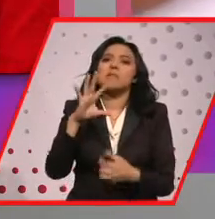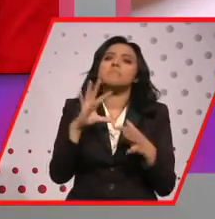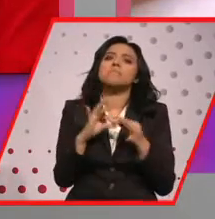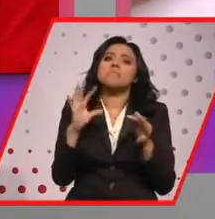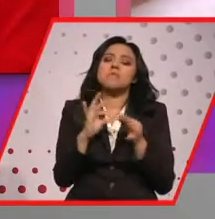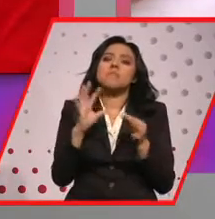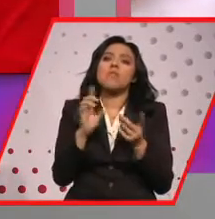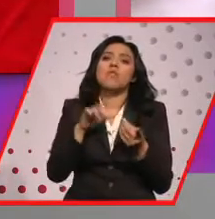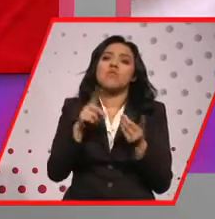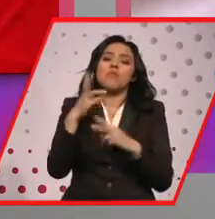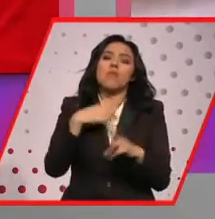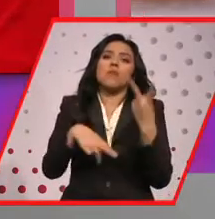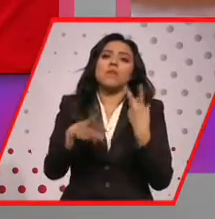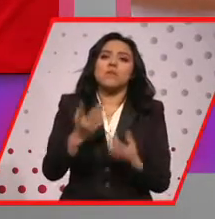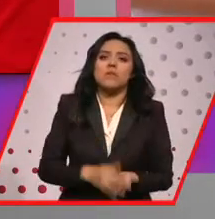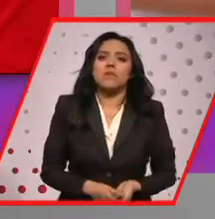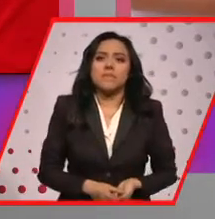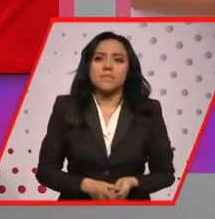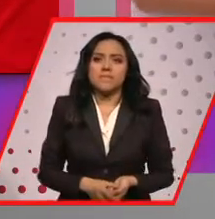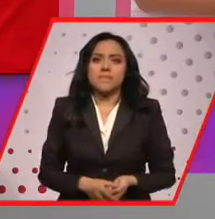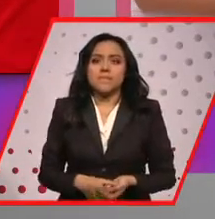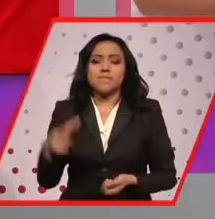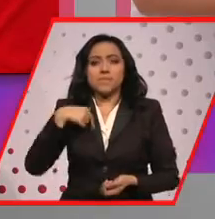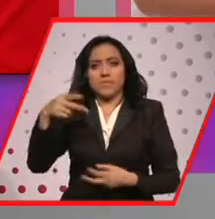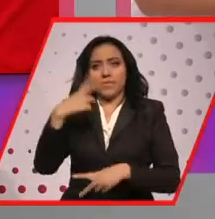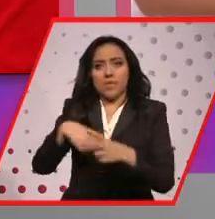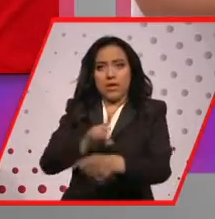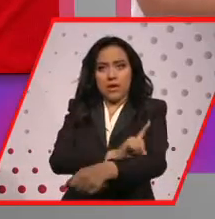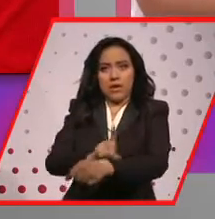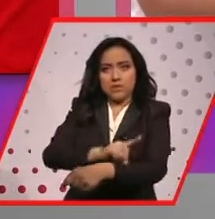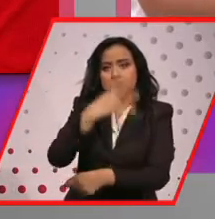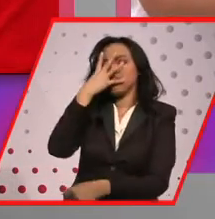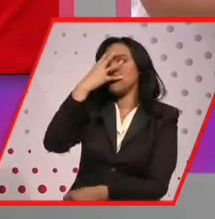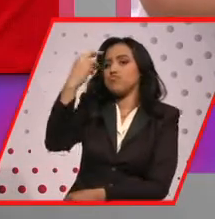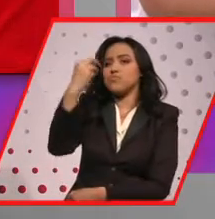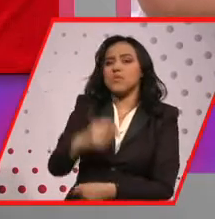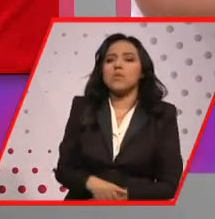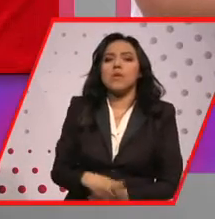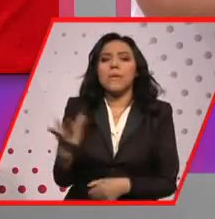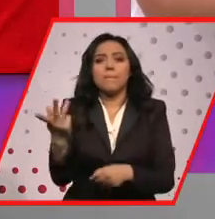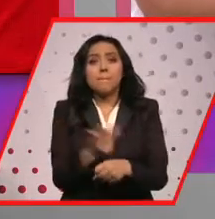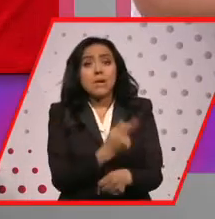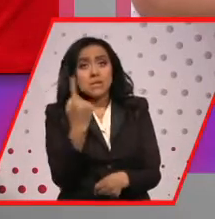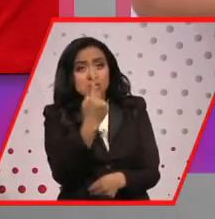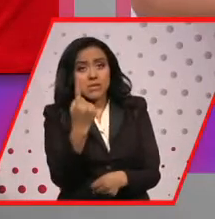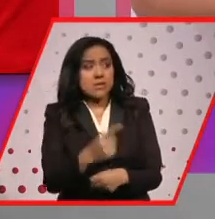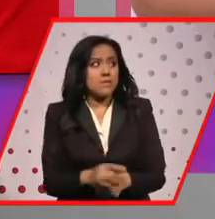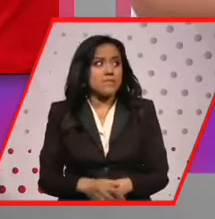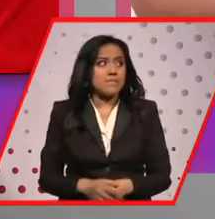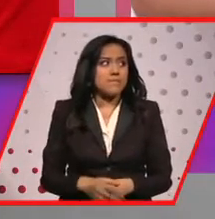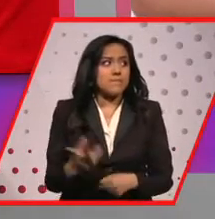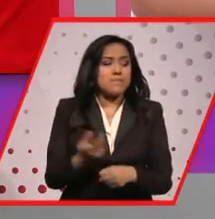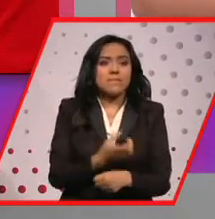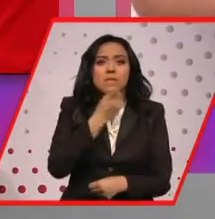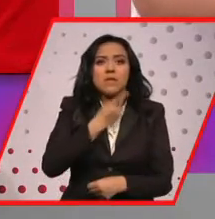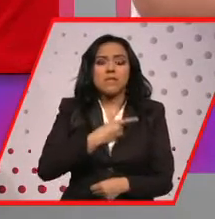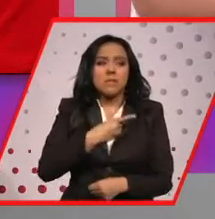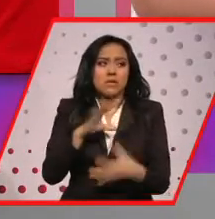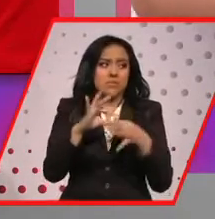Elizabeth, ¿de dónde nos estás visitando? La delegación Coyoacán. ¿Qué pasó, Elizabeth? ¿Qué pasó contigo?